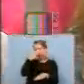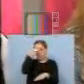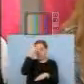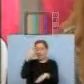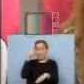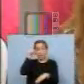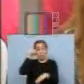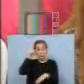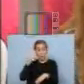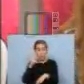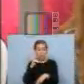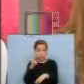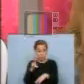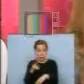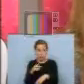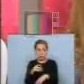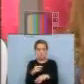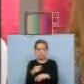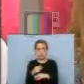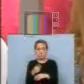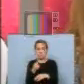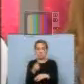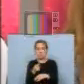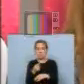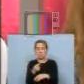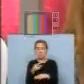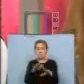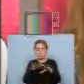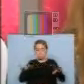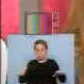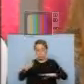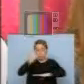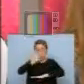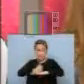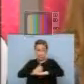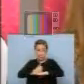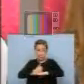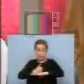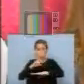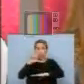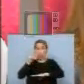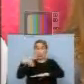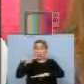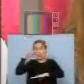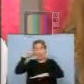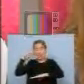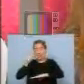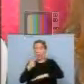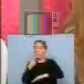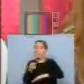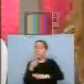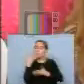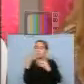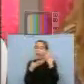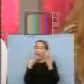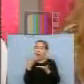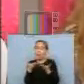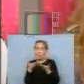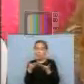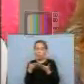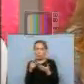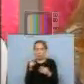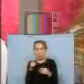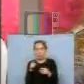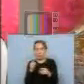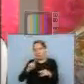Plata a verla, y me lo dijo Carmen desde el escenario junto con Santiago, que habían estado hablando de mí para el año que viene. Y me tentó